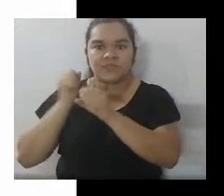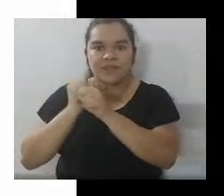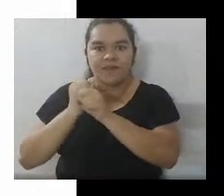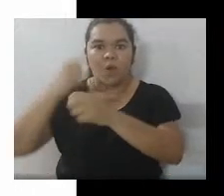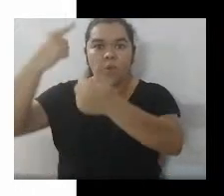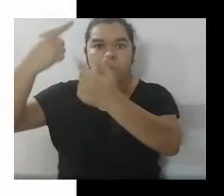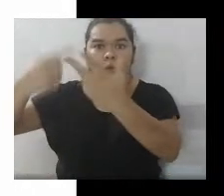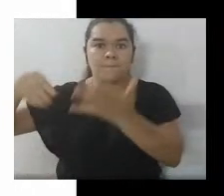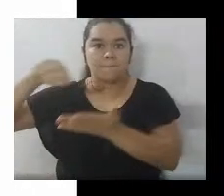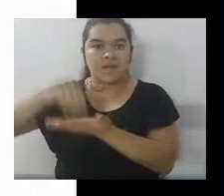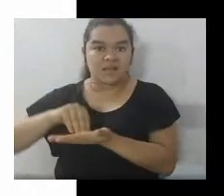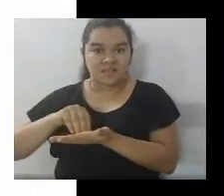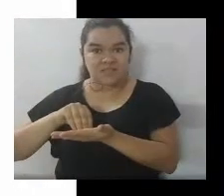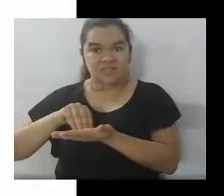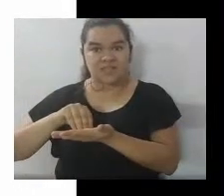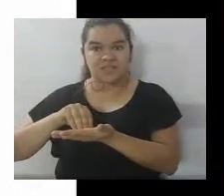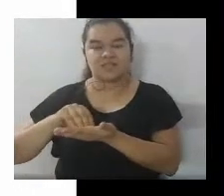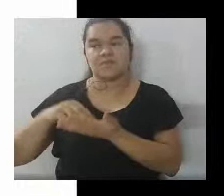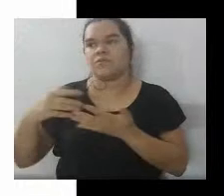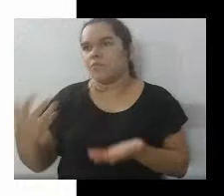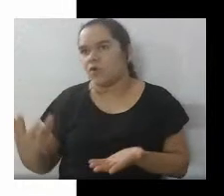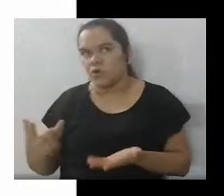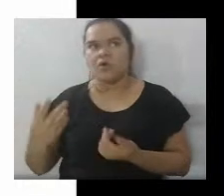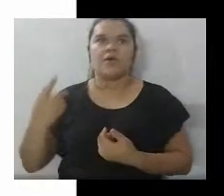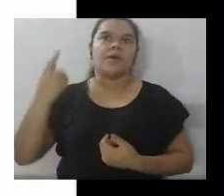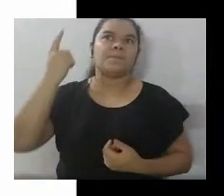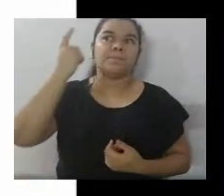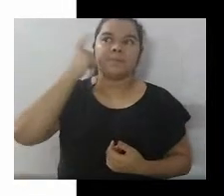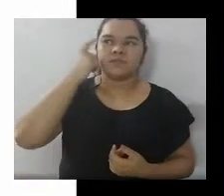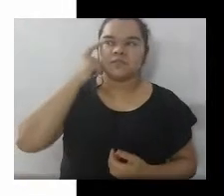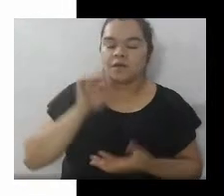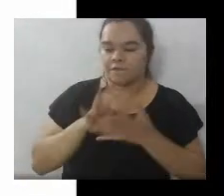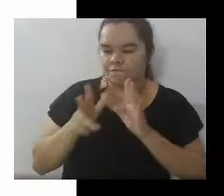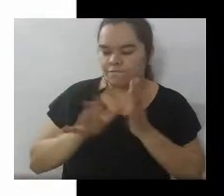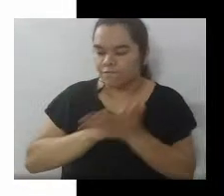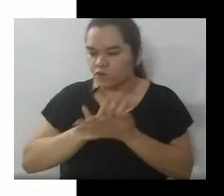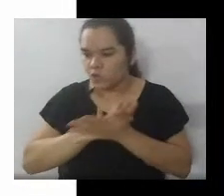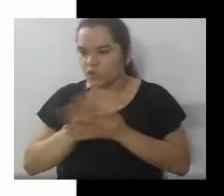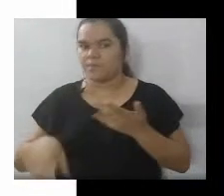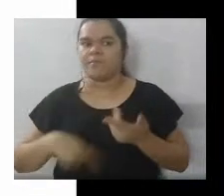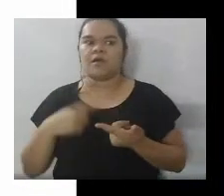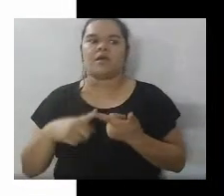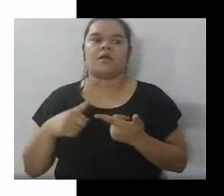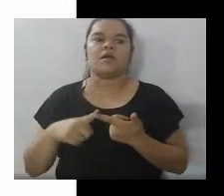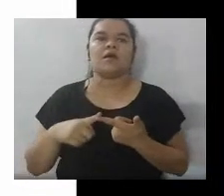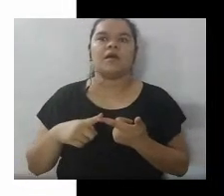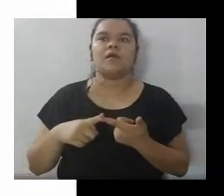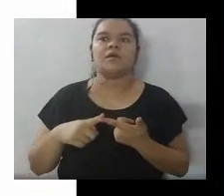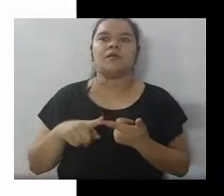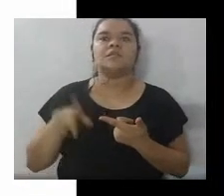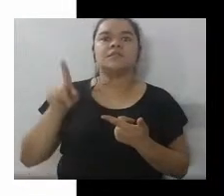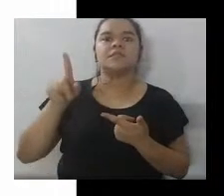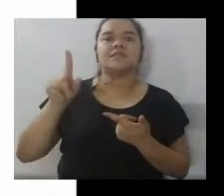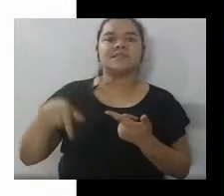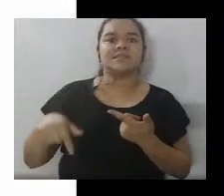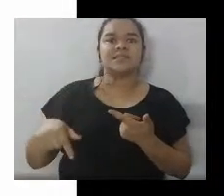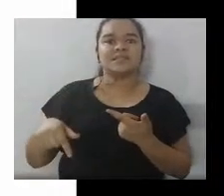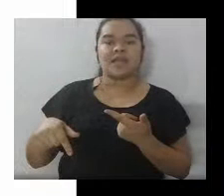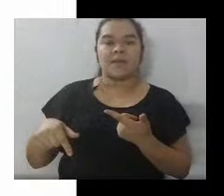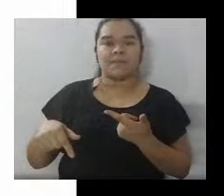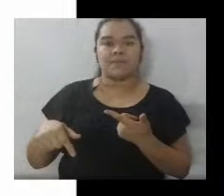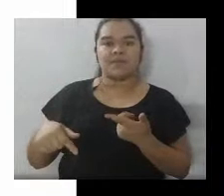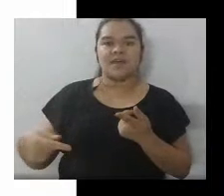de poder establecer estrategias, a los efectos de poder conversar a nivel de